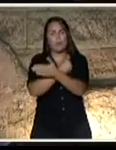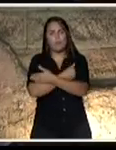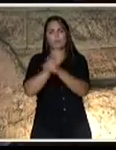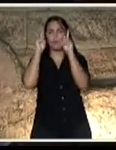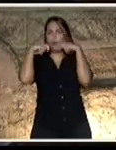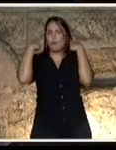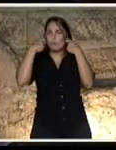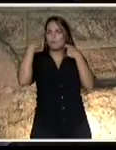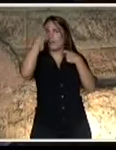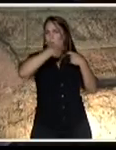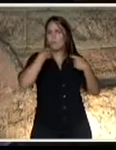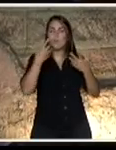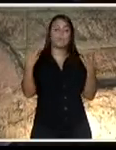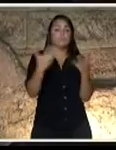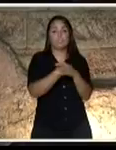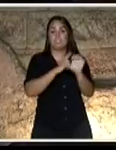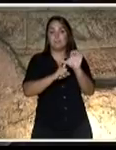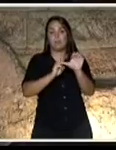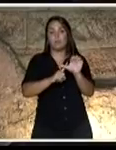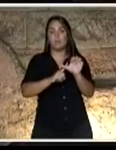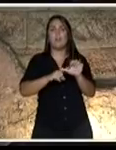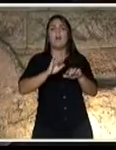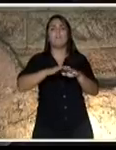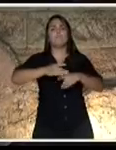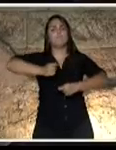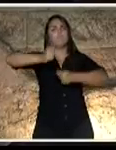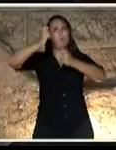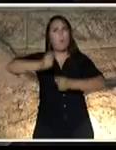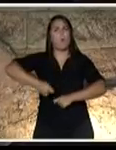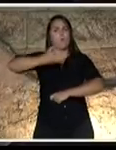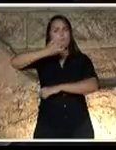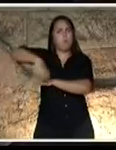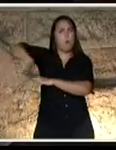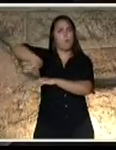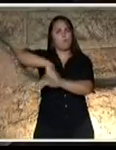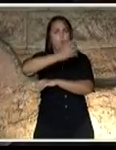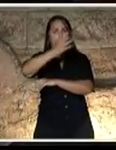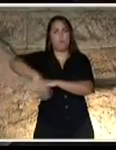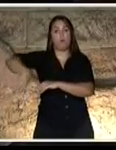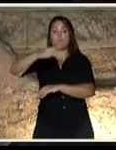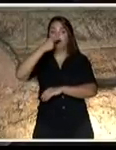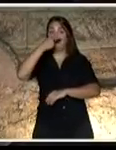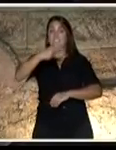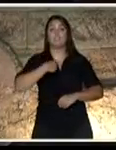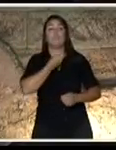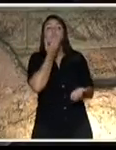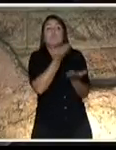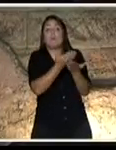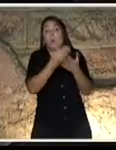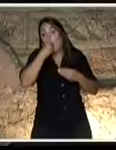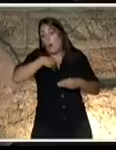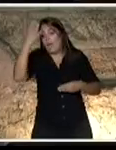de nuestra Extremadura que repiquen campanas mientras estás visitando al Papa? Lo propongo, ojalá se